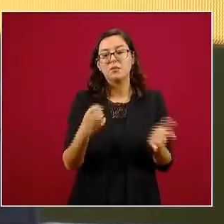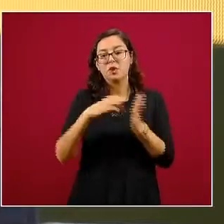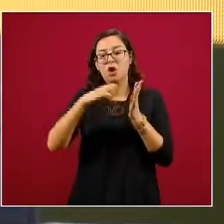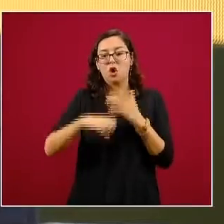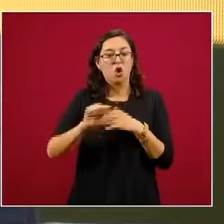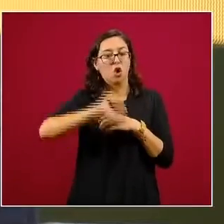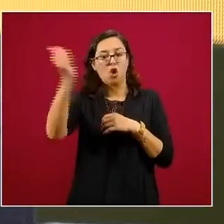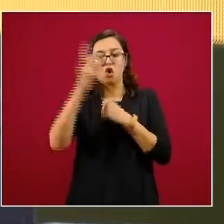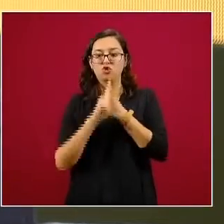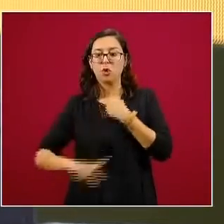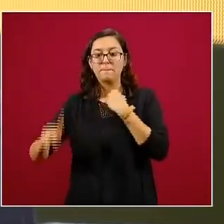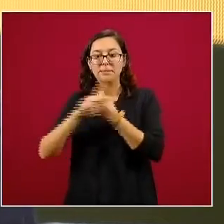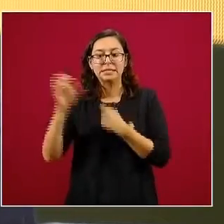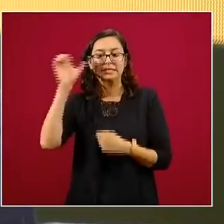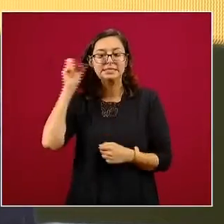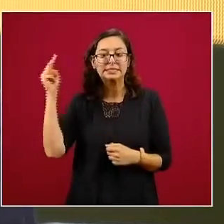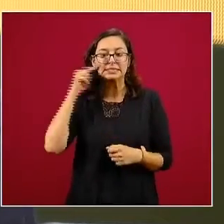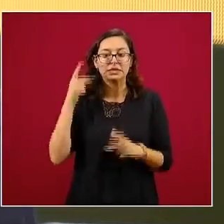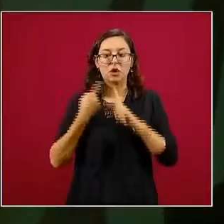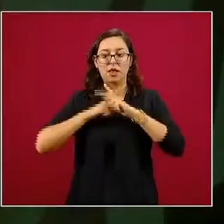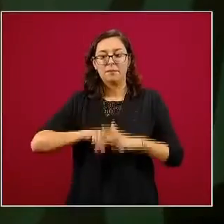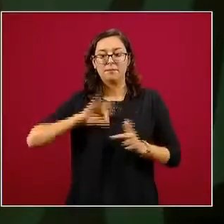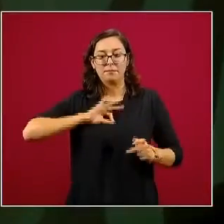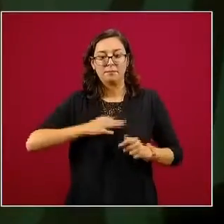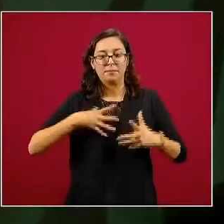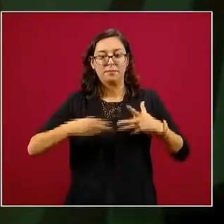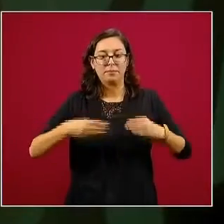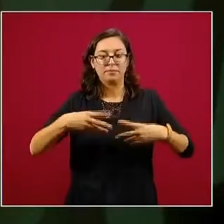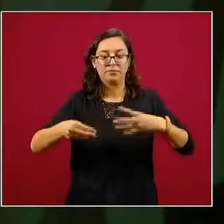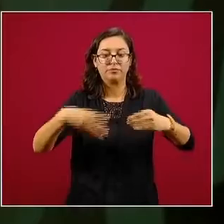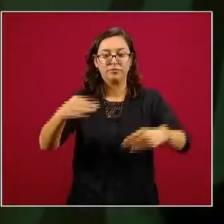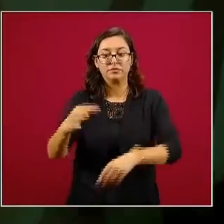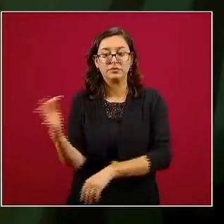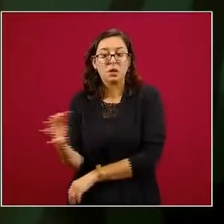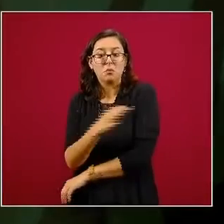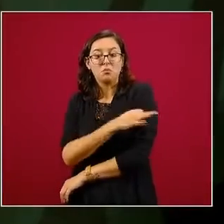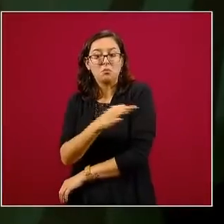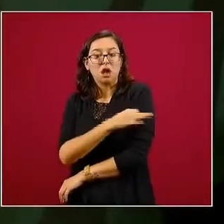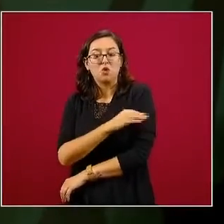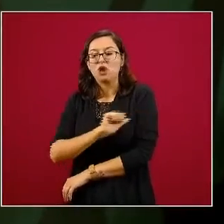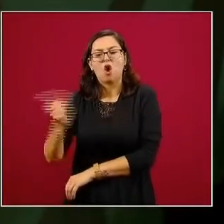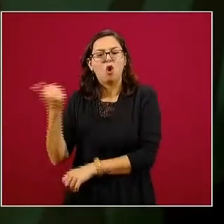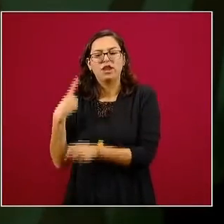Furiman, representante de OPS-OMS en México, que nos comparte su mensaje.